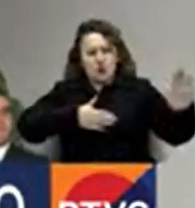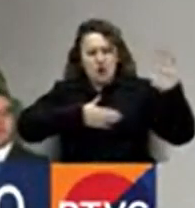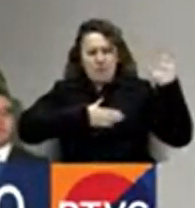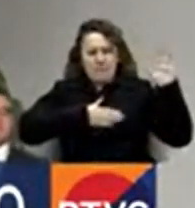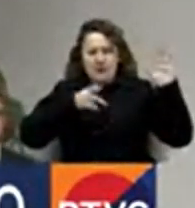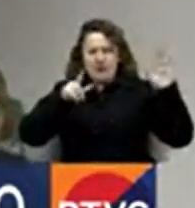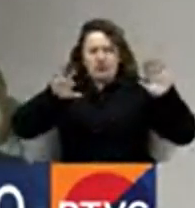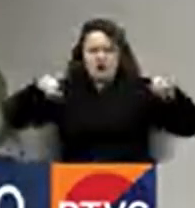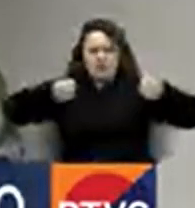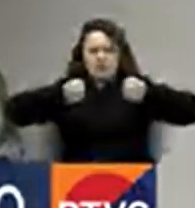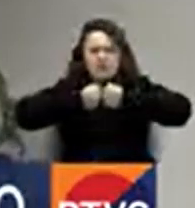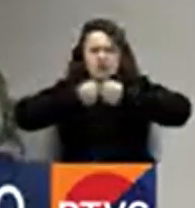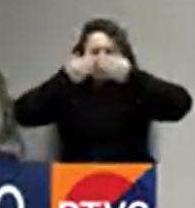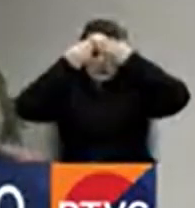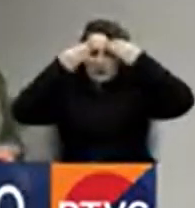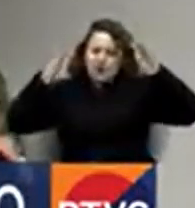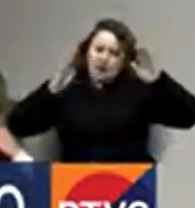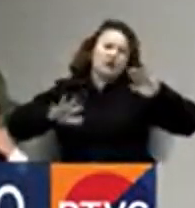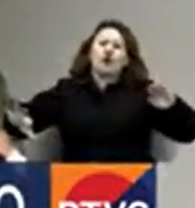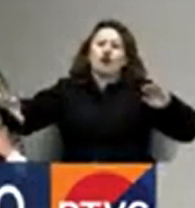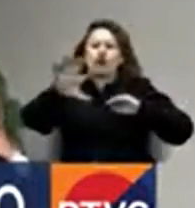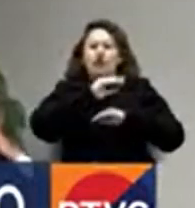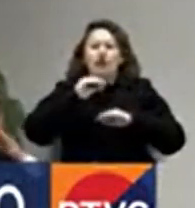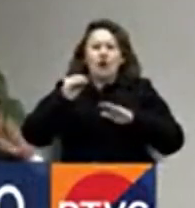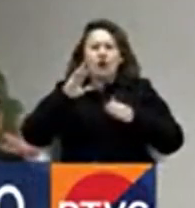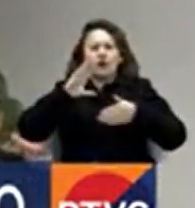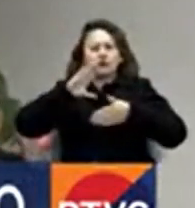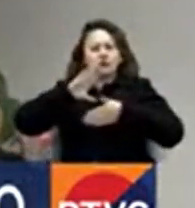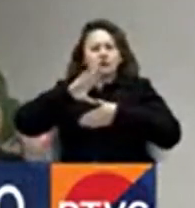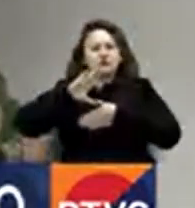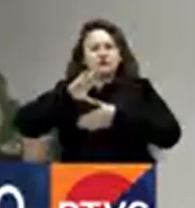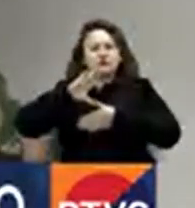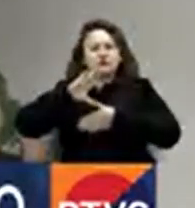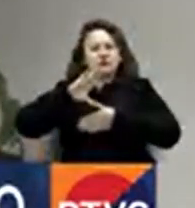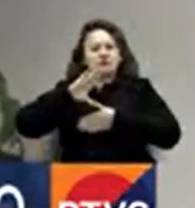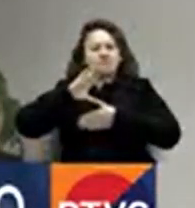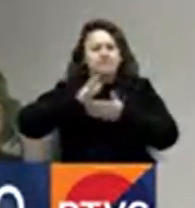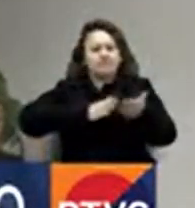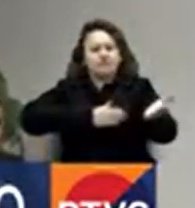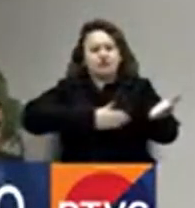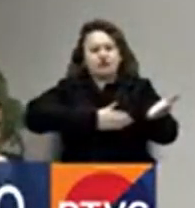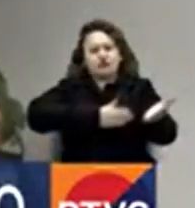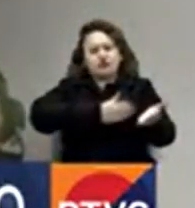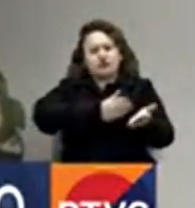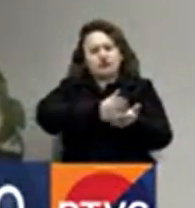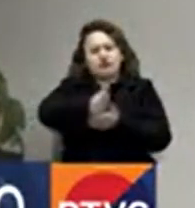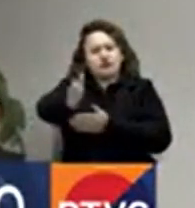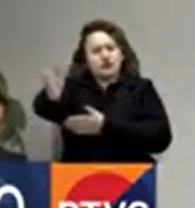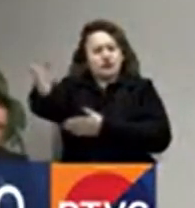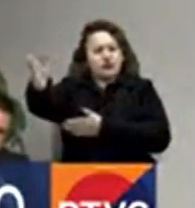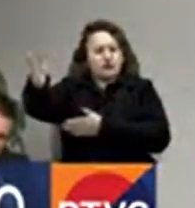pacto democrático para toda América Latina que se perpetúe en las generaciones.